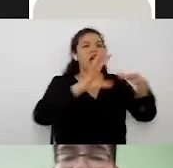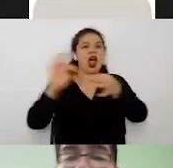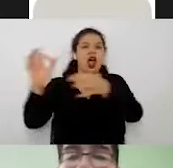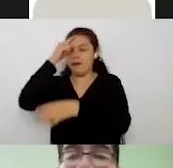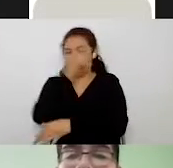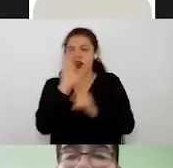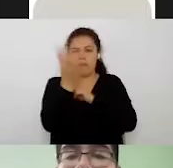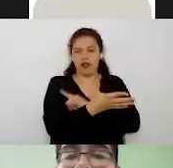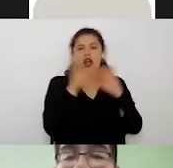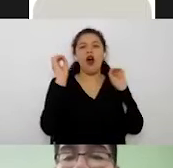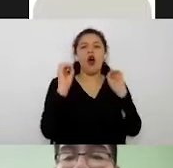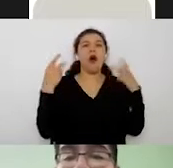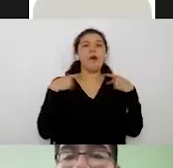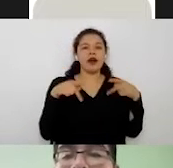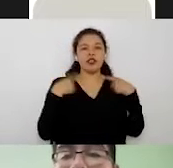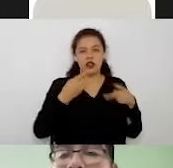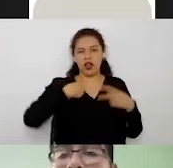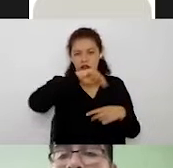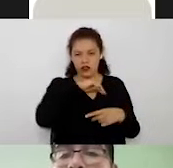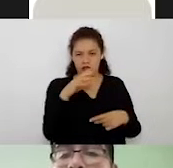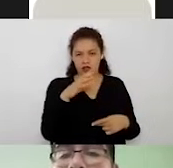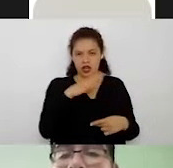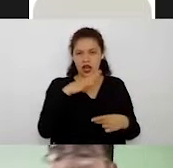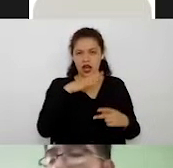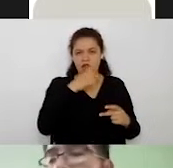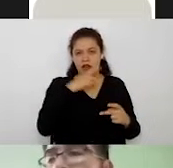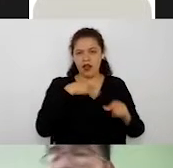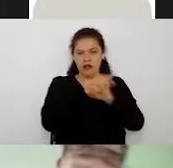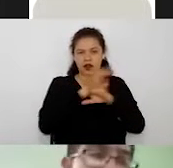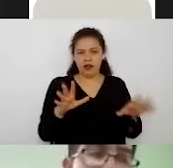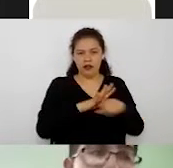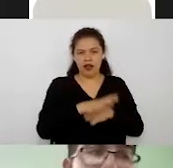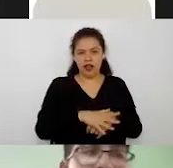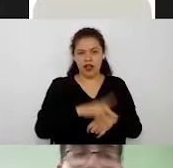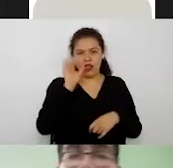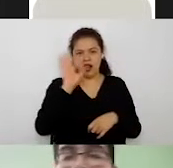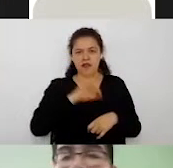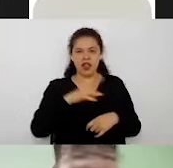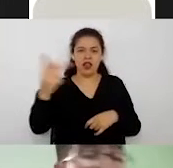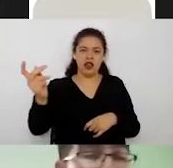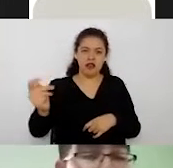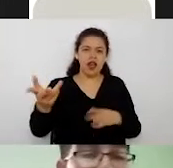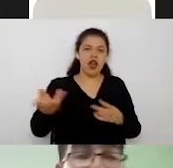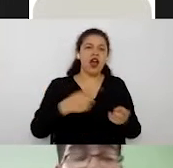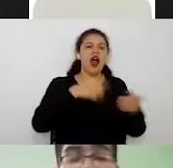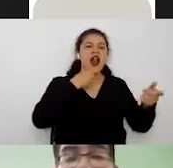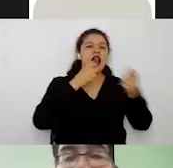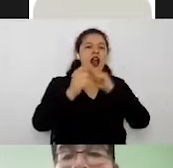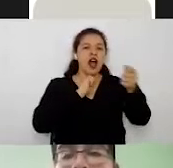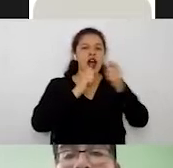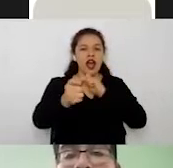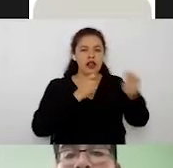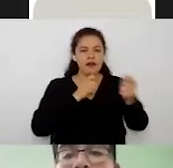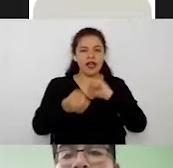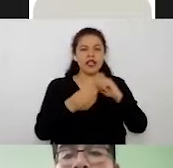no sea una persona a la que nosotros le tengamos que brindar la información, así sean cámaras de televisión, así sean reporteros, así sean,